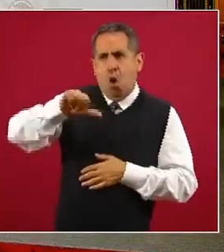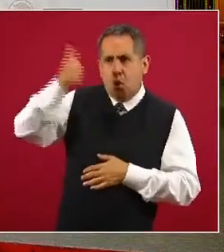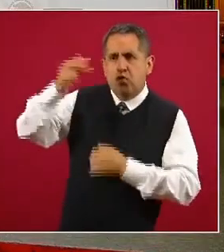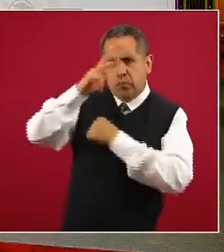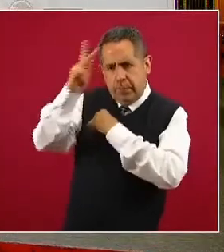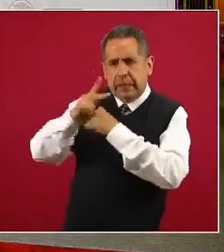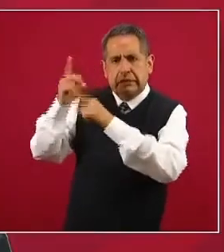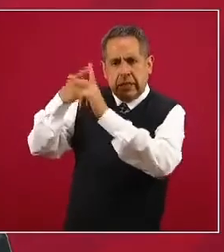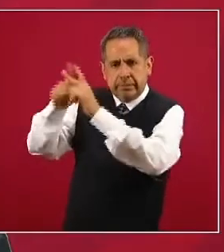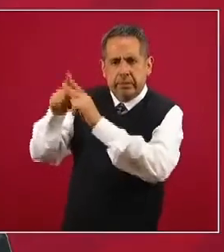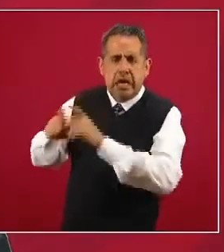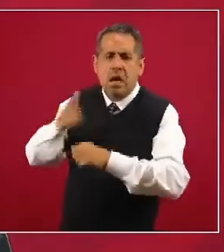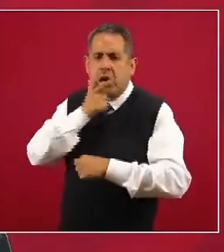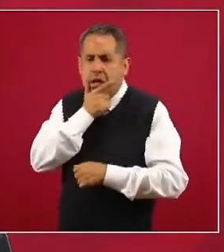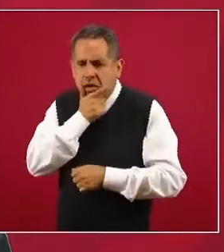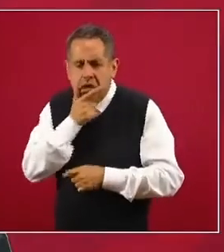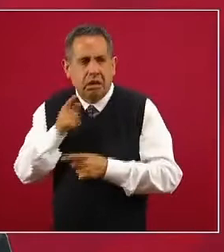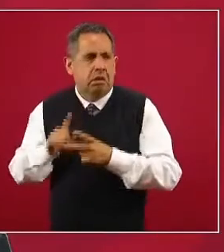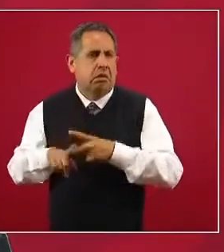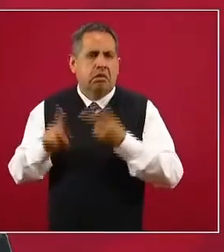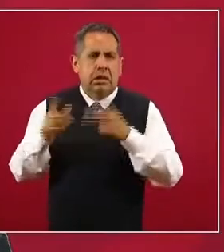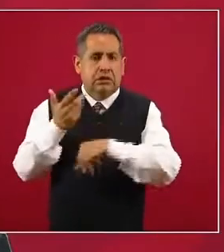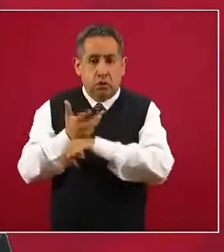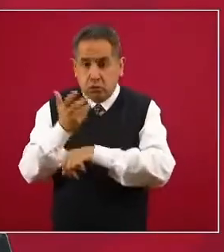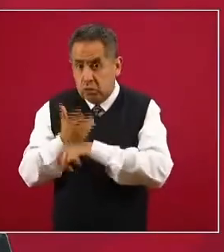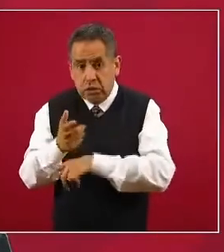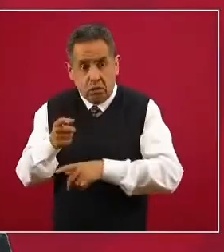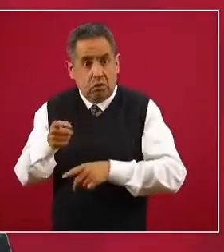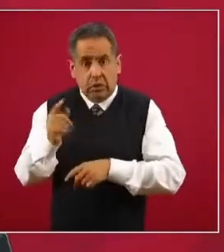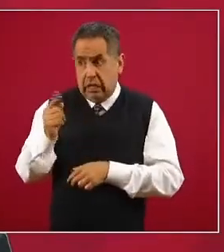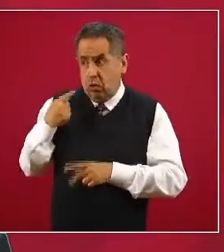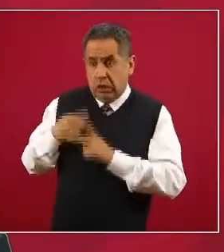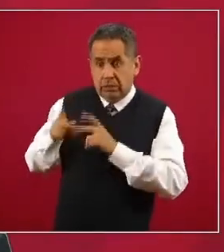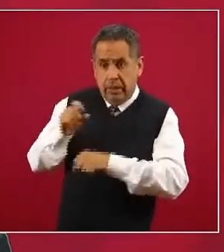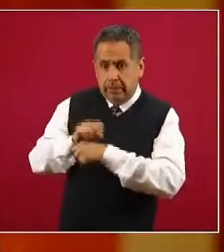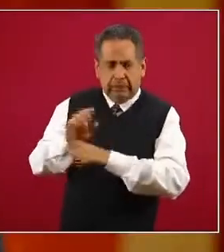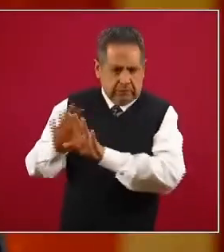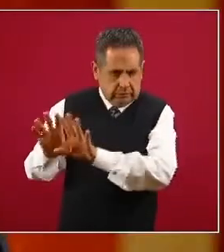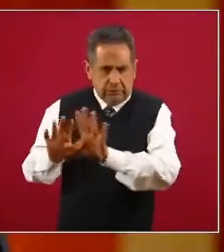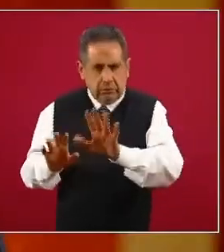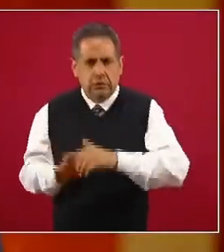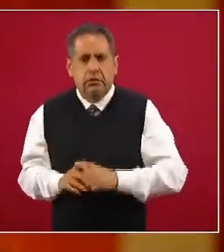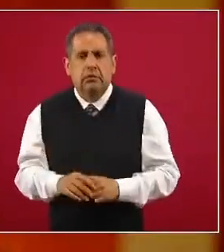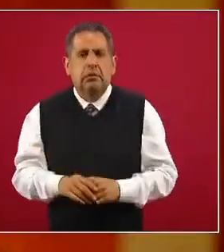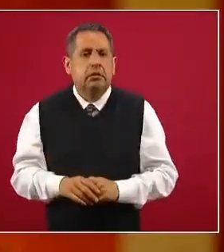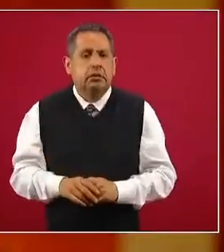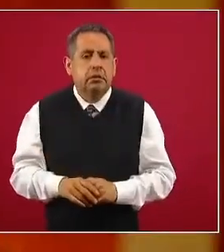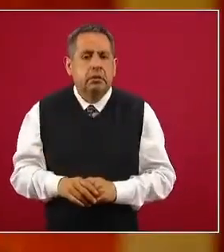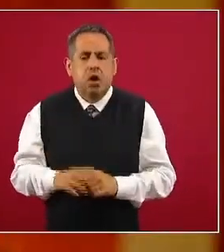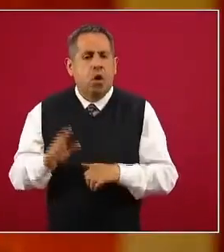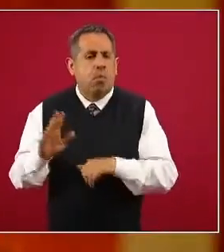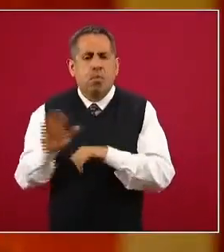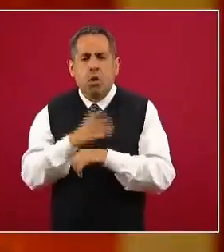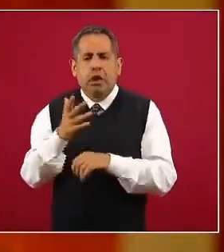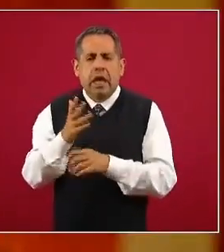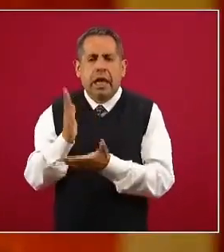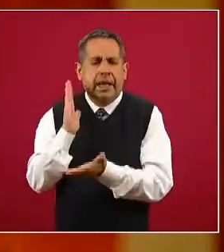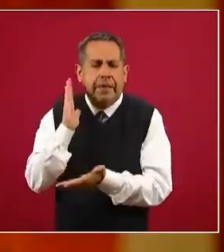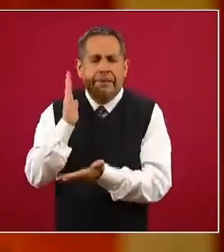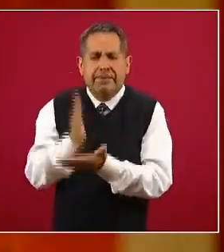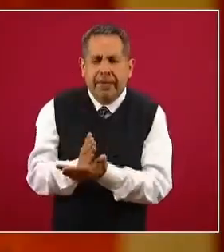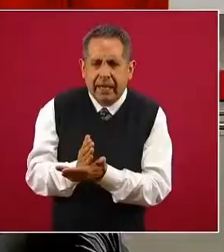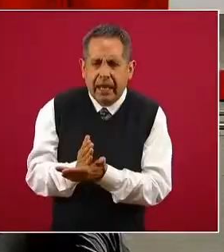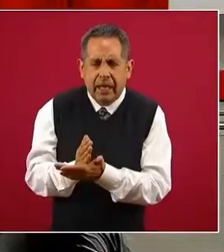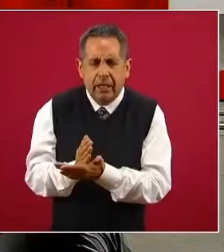sí lo tienen, el Reino Unido, Estados Unidos lo empezó la semana pasada, etc. ¿Por qué se hacen estas